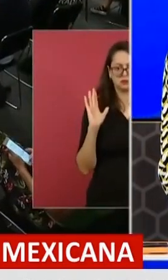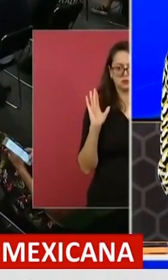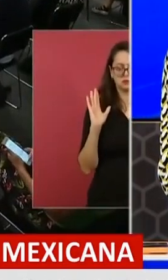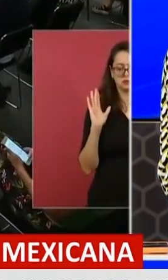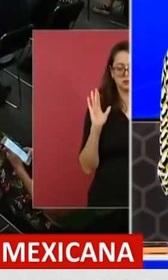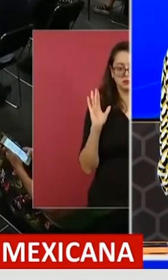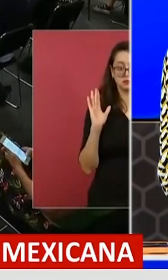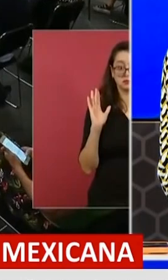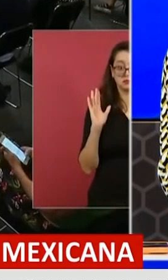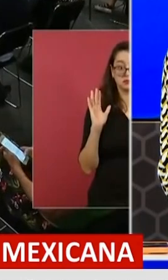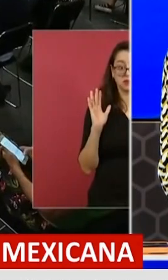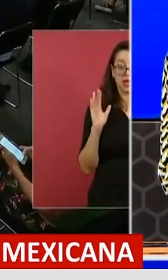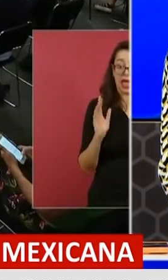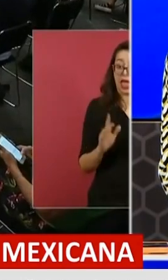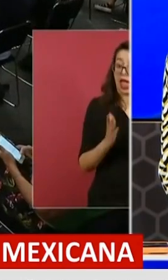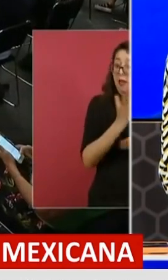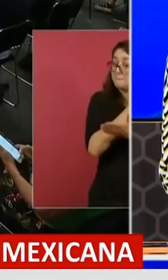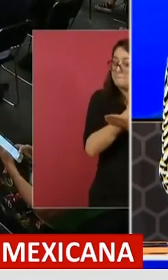quiera